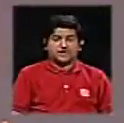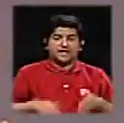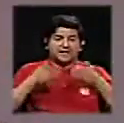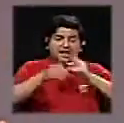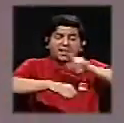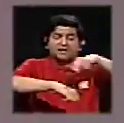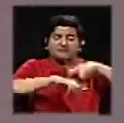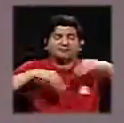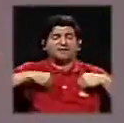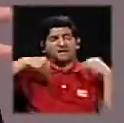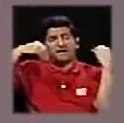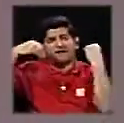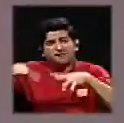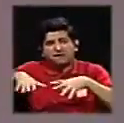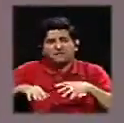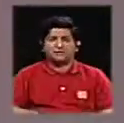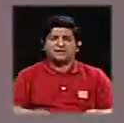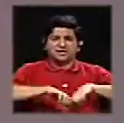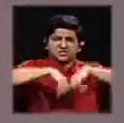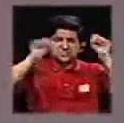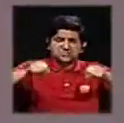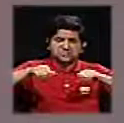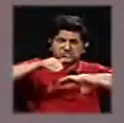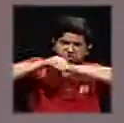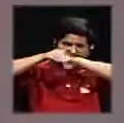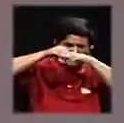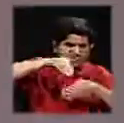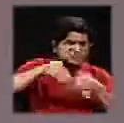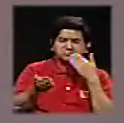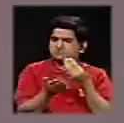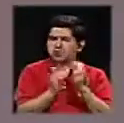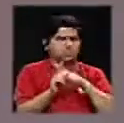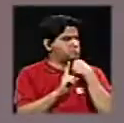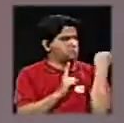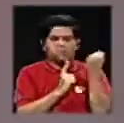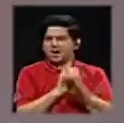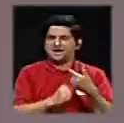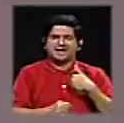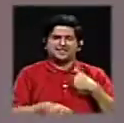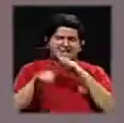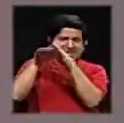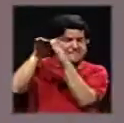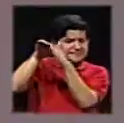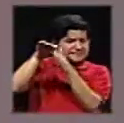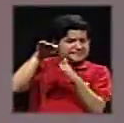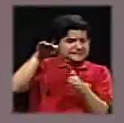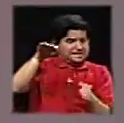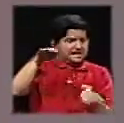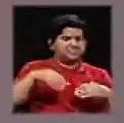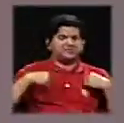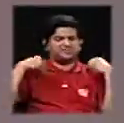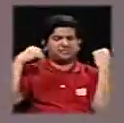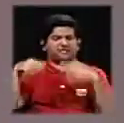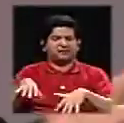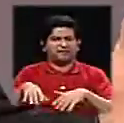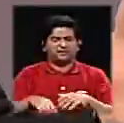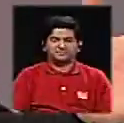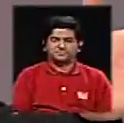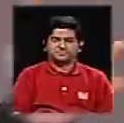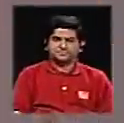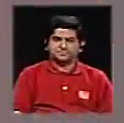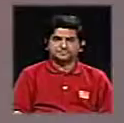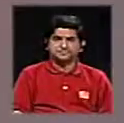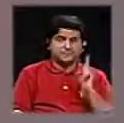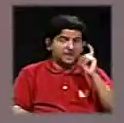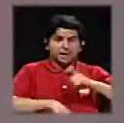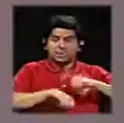ha estado abandonada, tenemos sistemas de alcantarillas que no están en buenas condiciones, tenemos taludes y muros abandonados que en